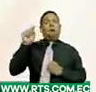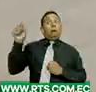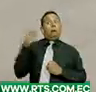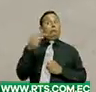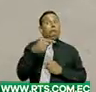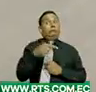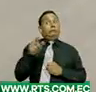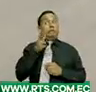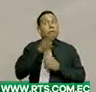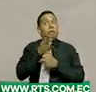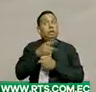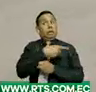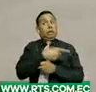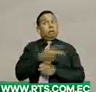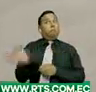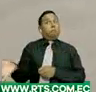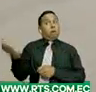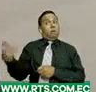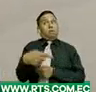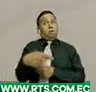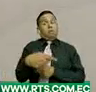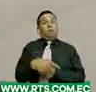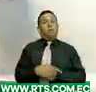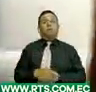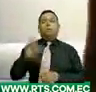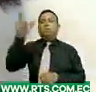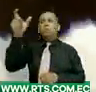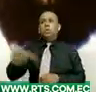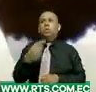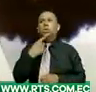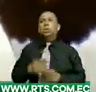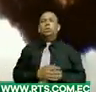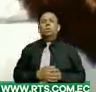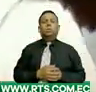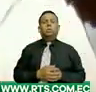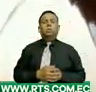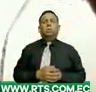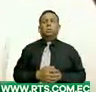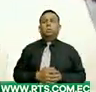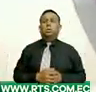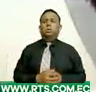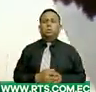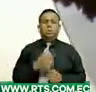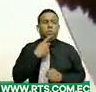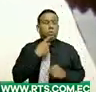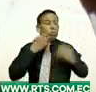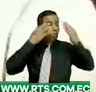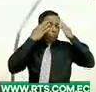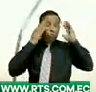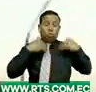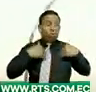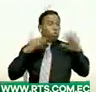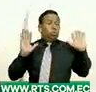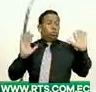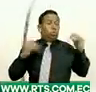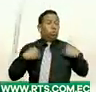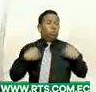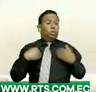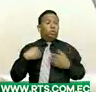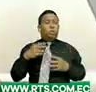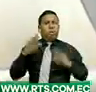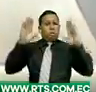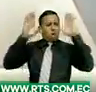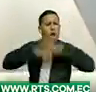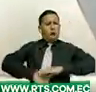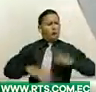aviso y el funcionario nos brindó otra versión. De pagarle no les van a cobrar porque eso es gratis, mi hija, y eso es... Al pagarle ahí ya